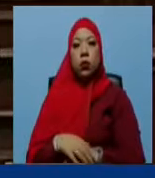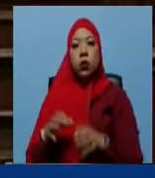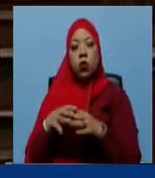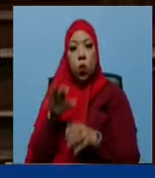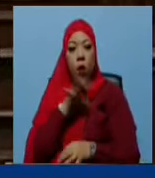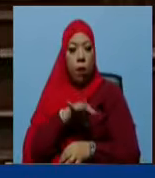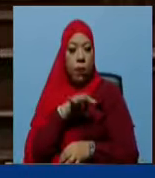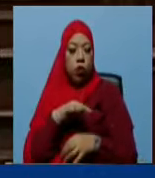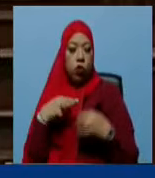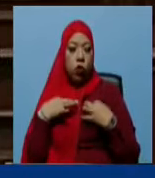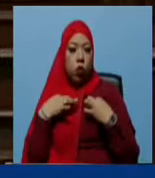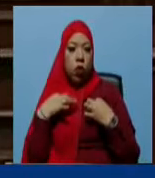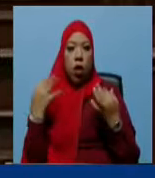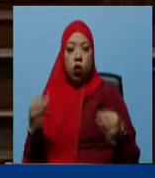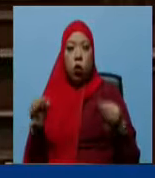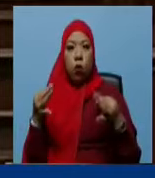civil.